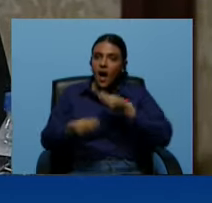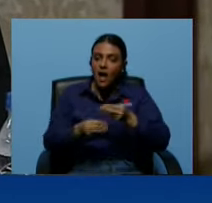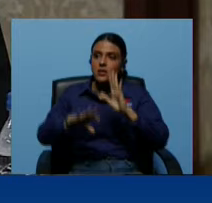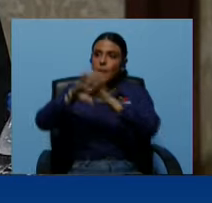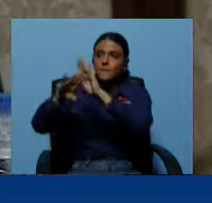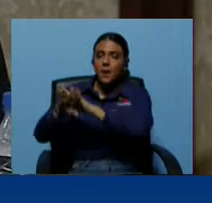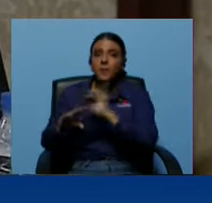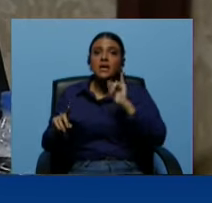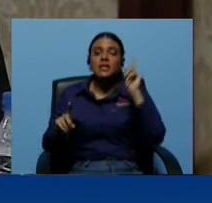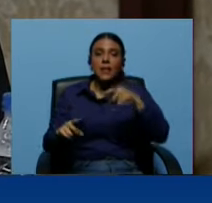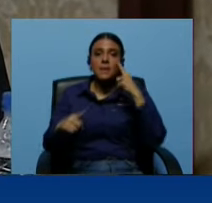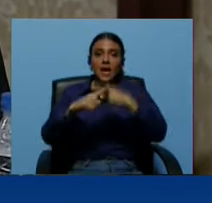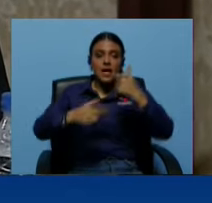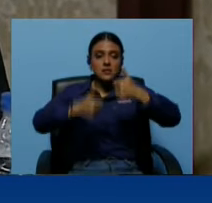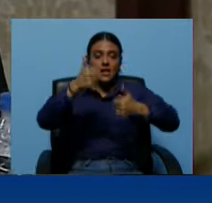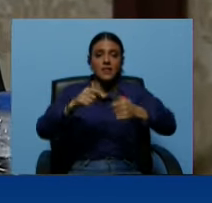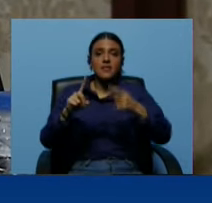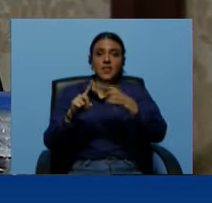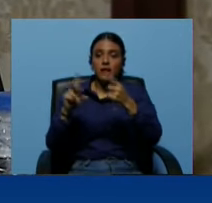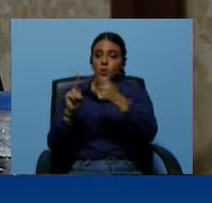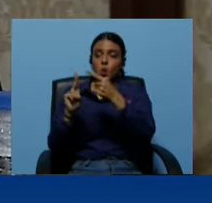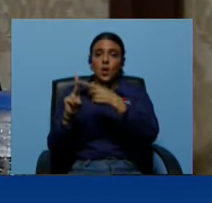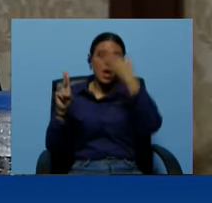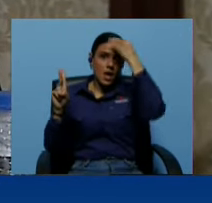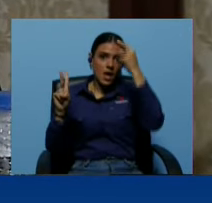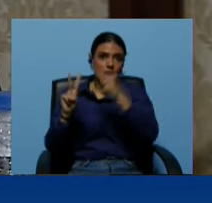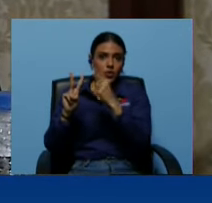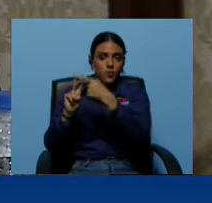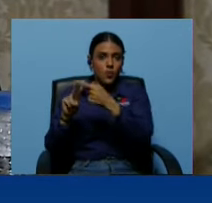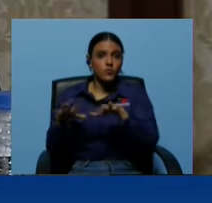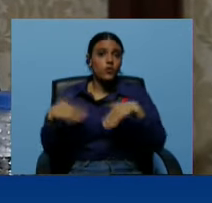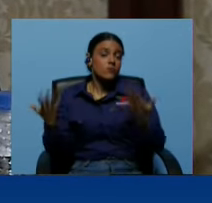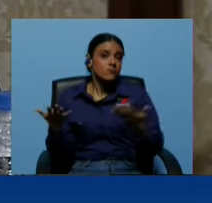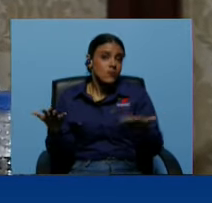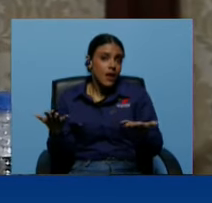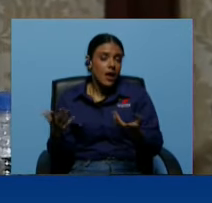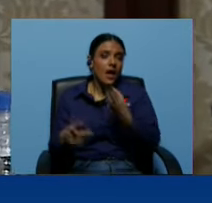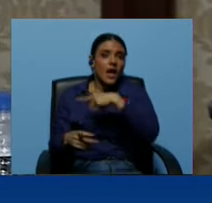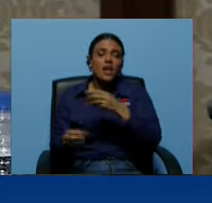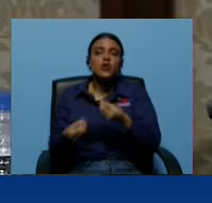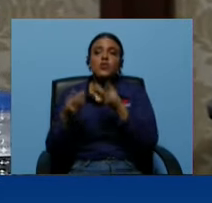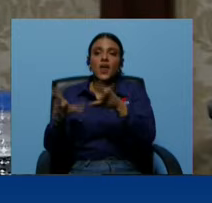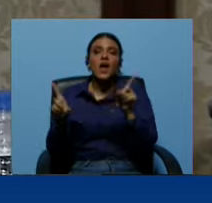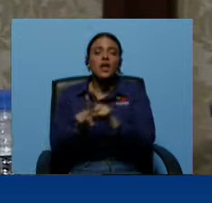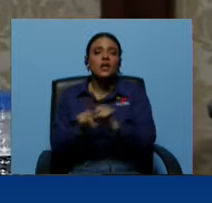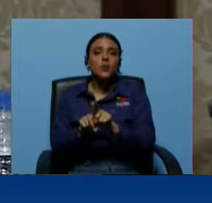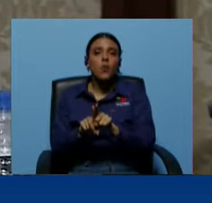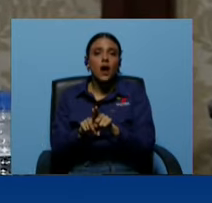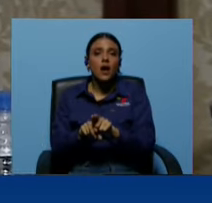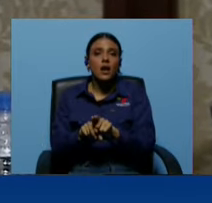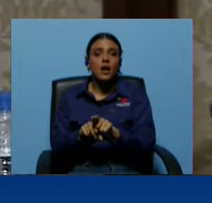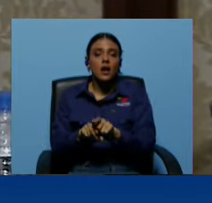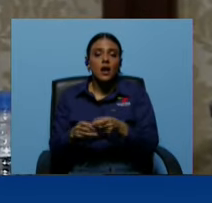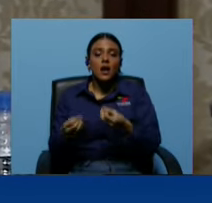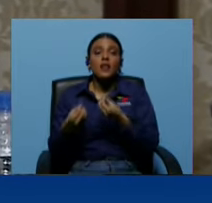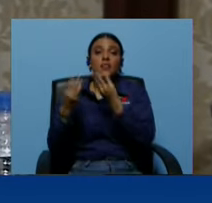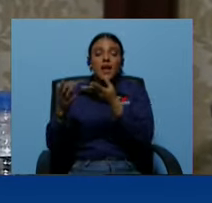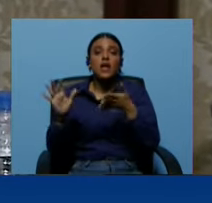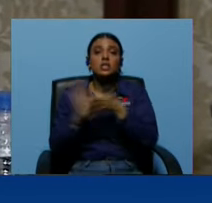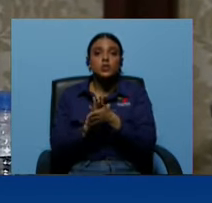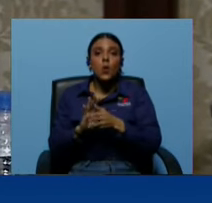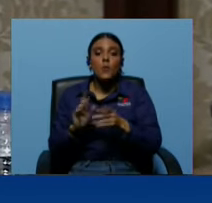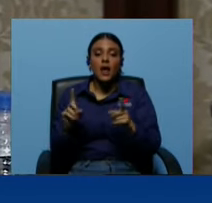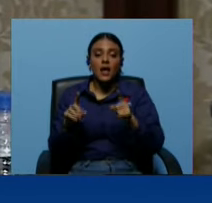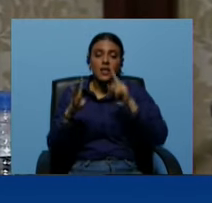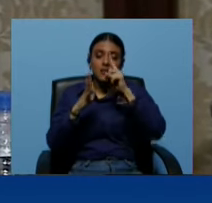del excandidato Edmundo González Urrutia, que arrojaron un saldo de delitos contra la Constitución de la